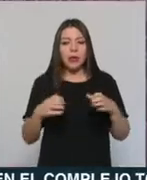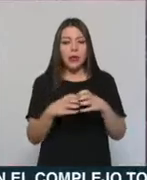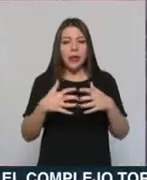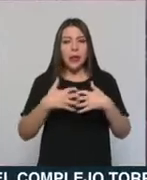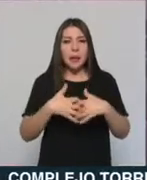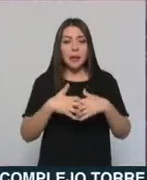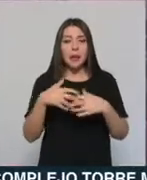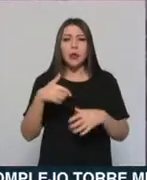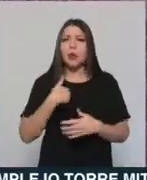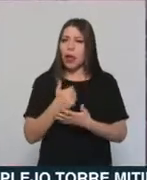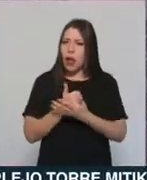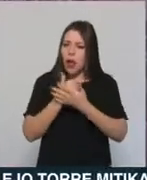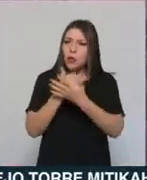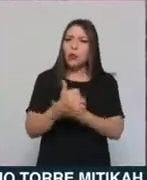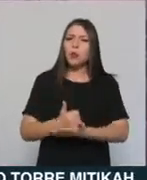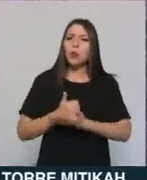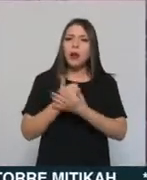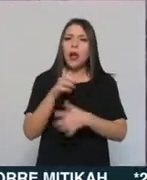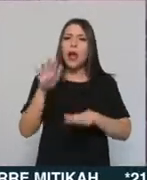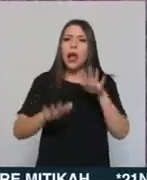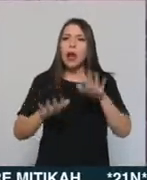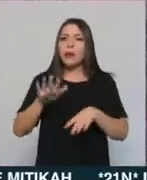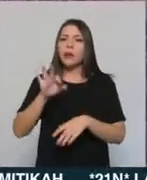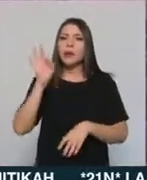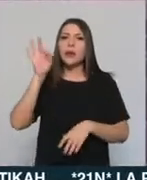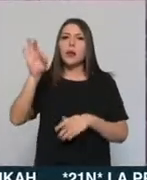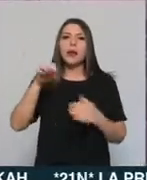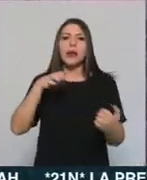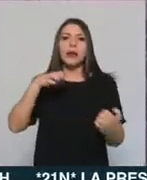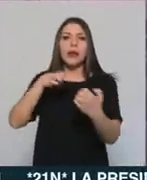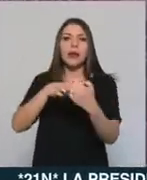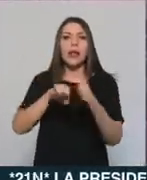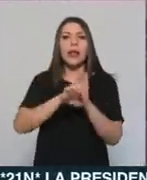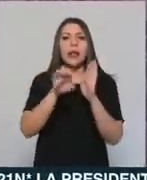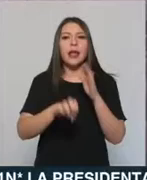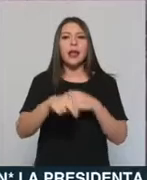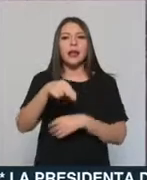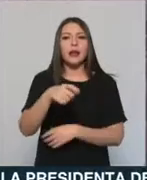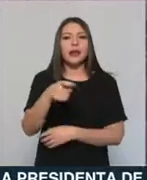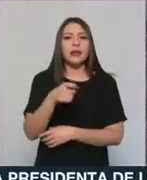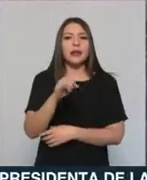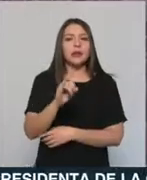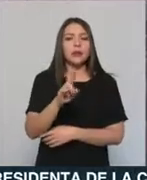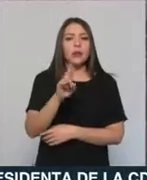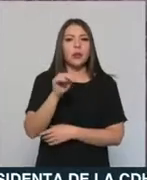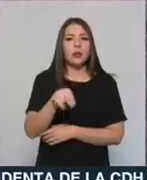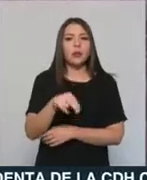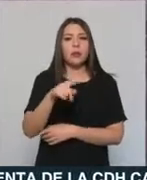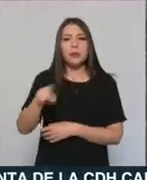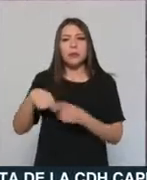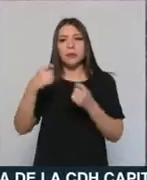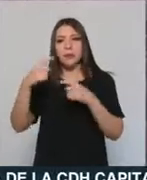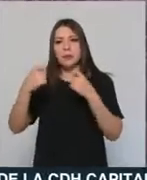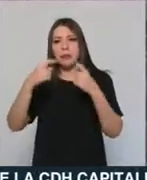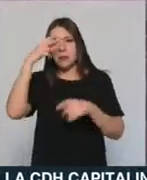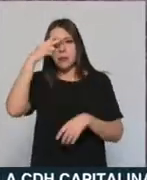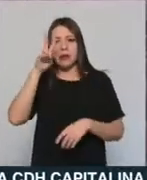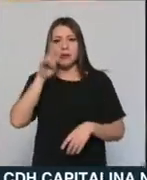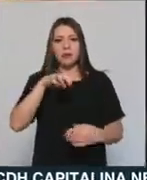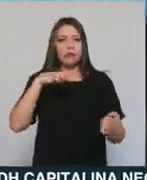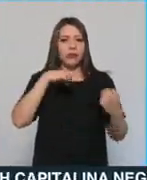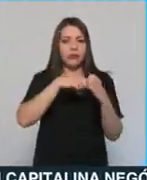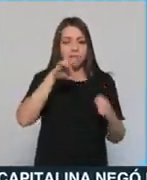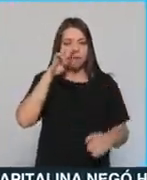porque en ocasiones se pueden resultar un engaño, como lo fue Nexium para algunos mexicanos. Mariana Sánchez hizo un resumen de la historia y se la